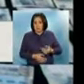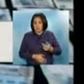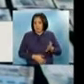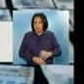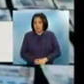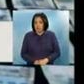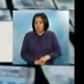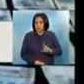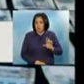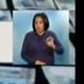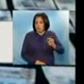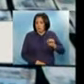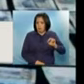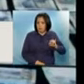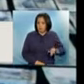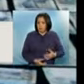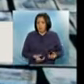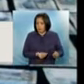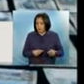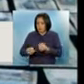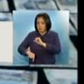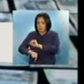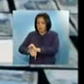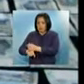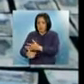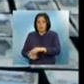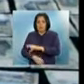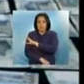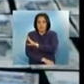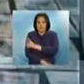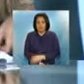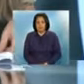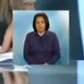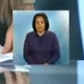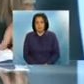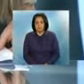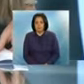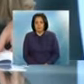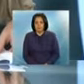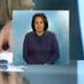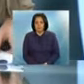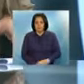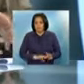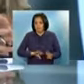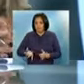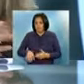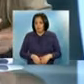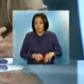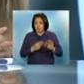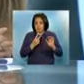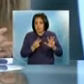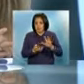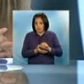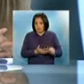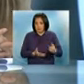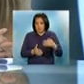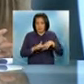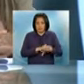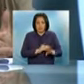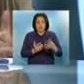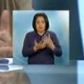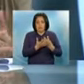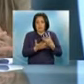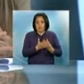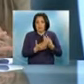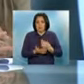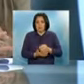Román Vergaray fue entregado a la fiscalía. Bien, y después de 7 meses en un penal, la mujer que fue